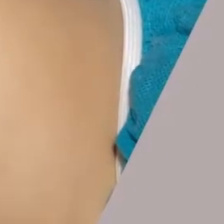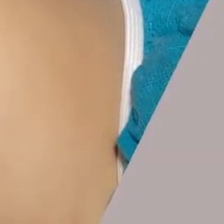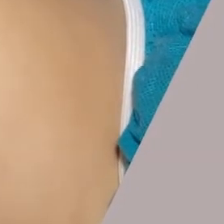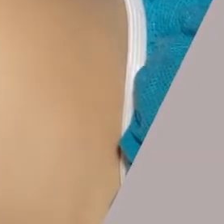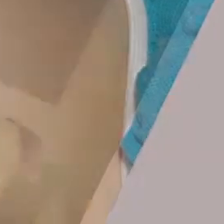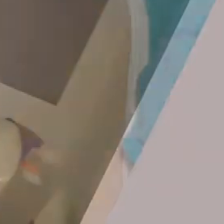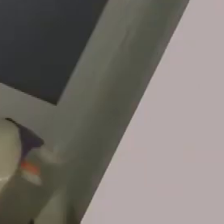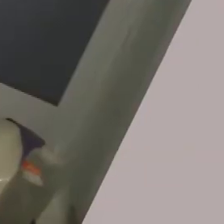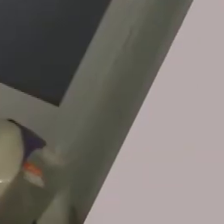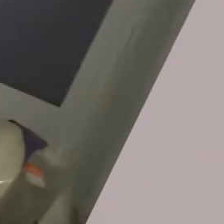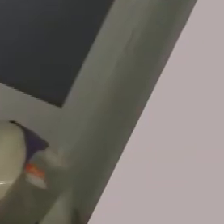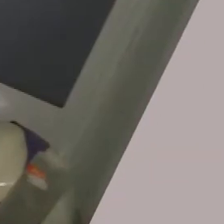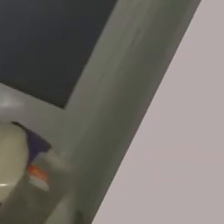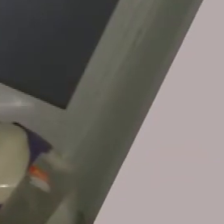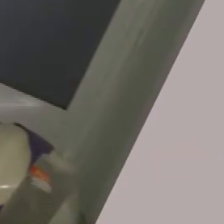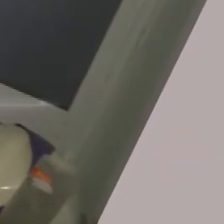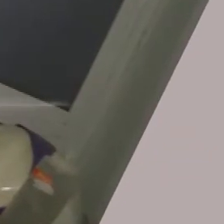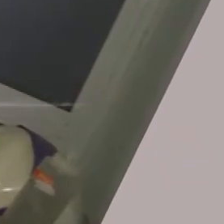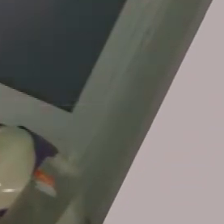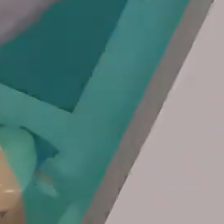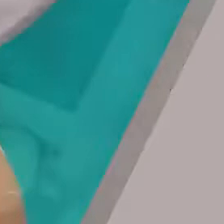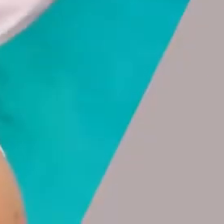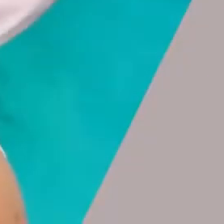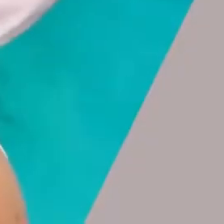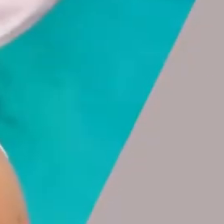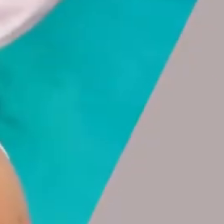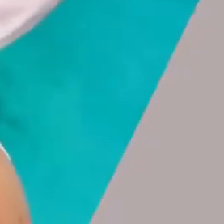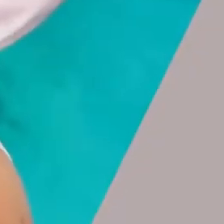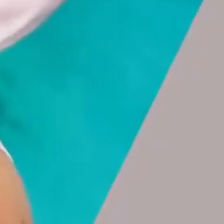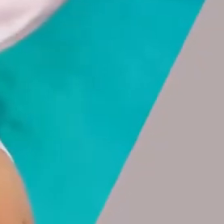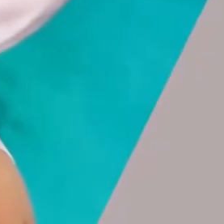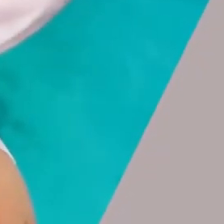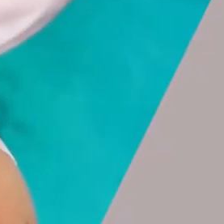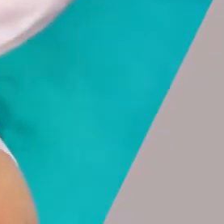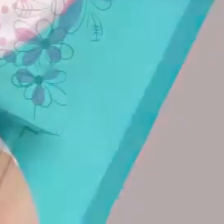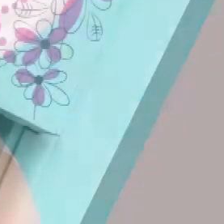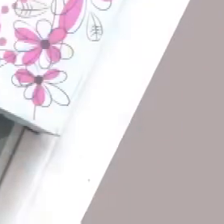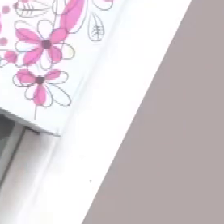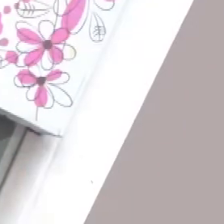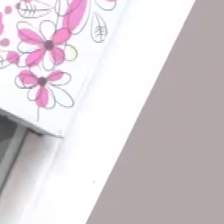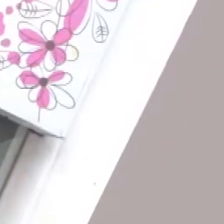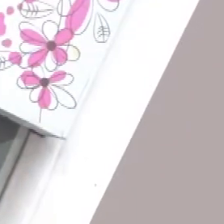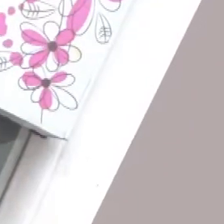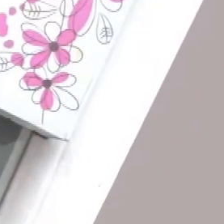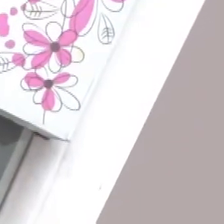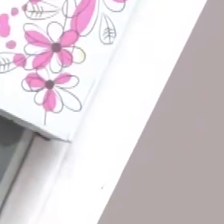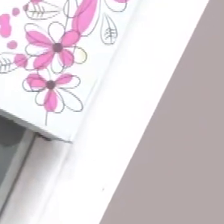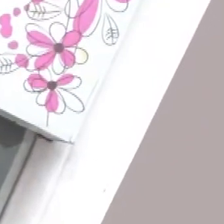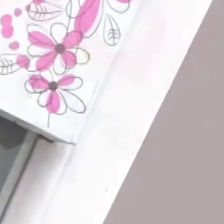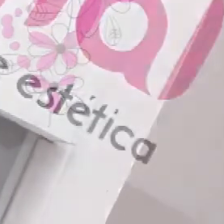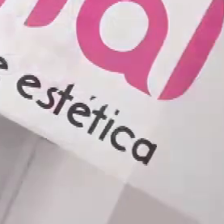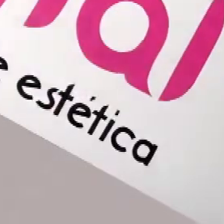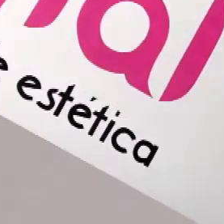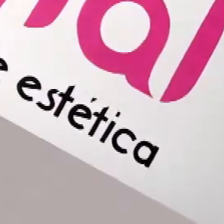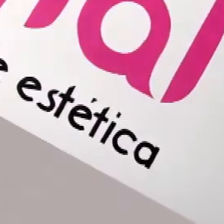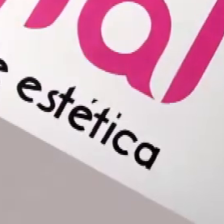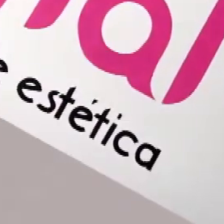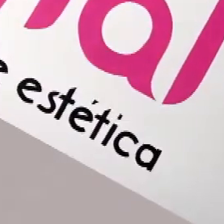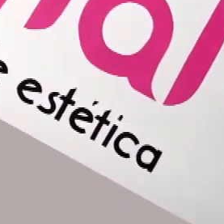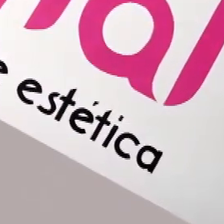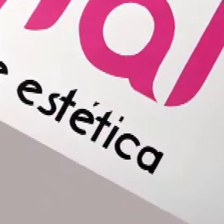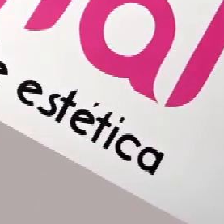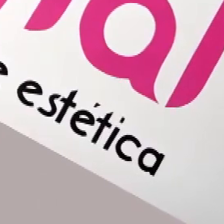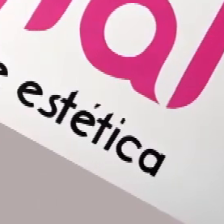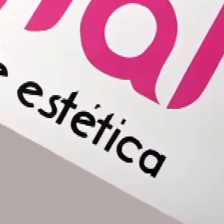en la calle 49A, número 1129 del barrio Colombia. Aparta tu cita al